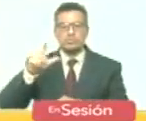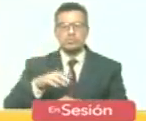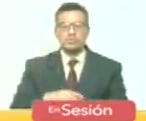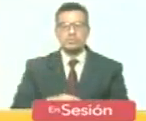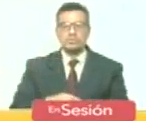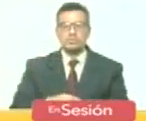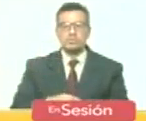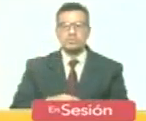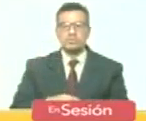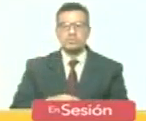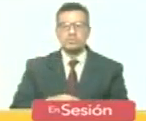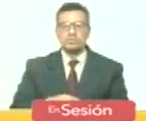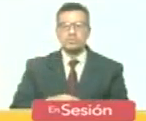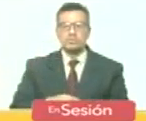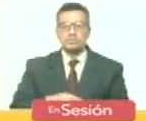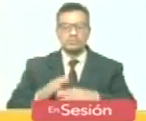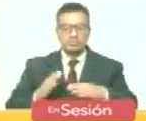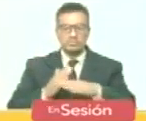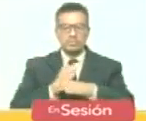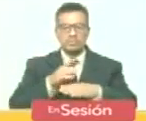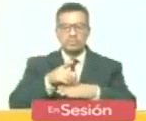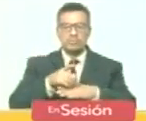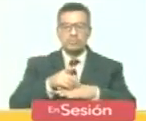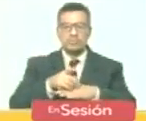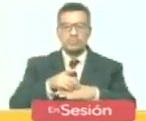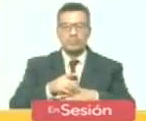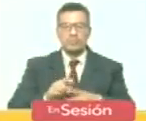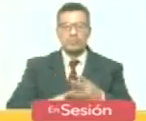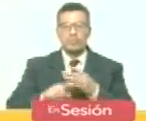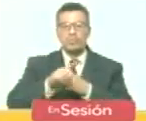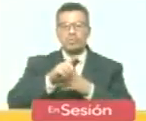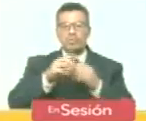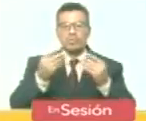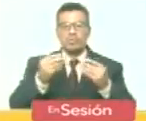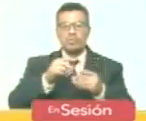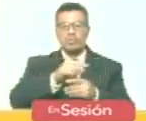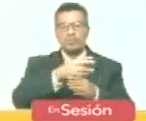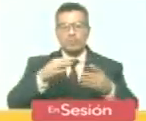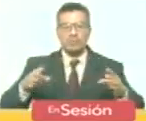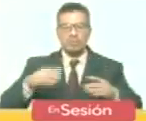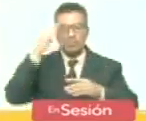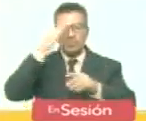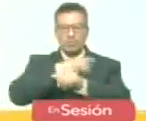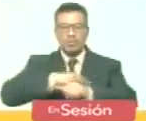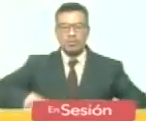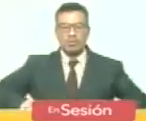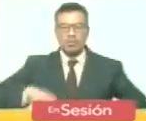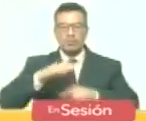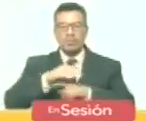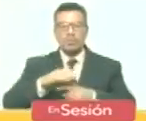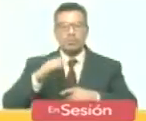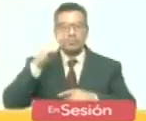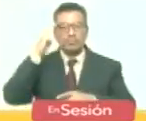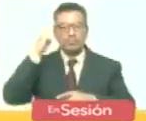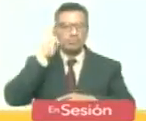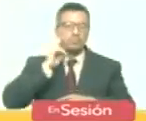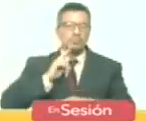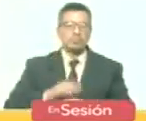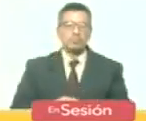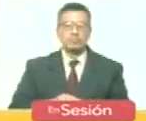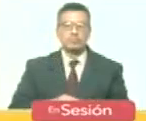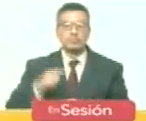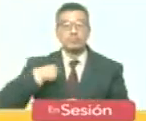y en contra de cientos de efectivos de la Guardia Nacional Bolivariana, que